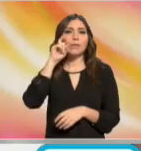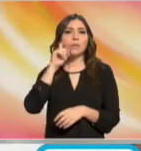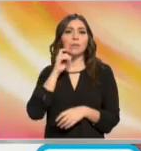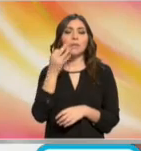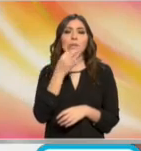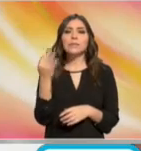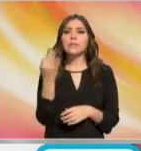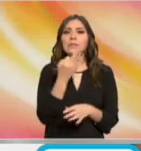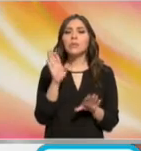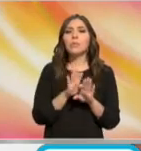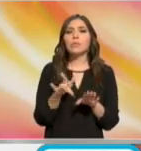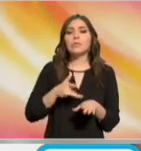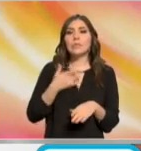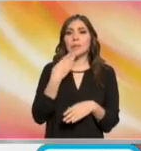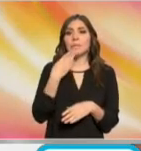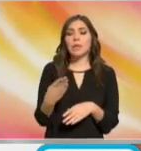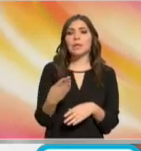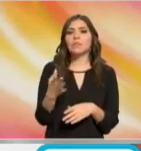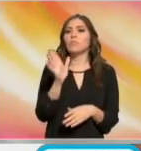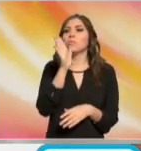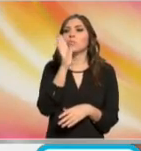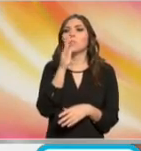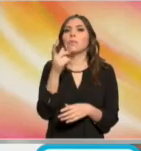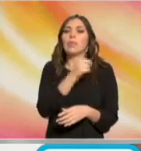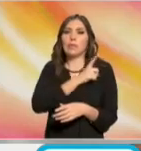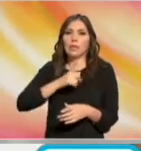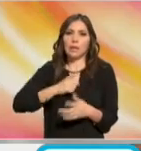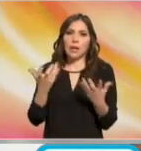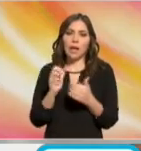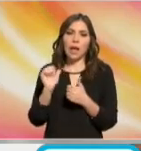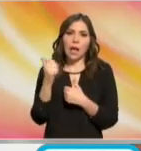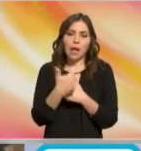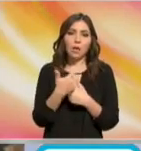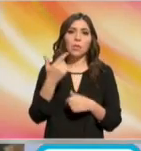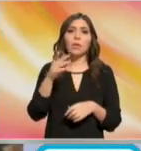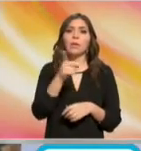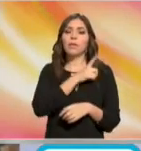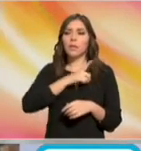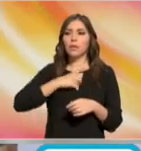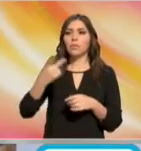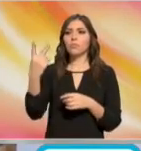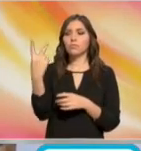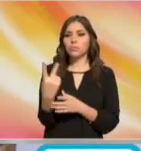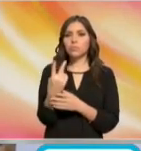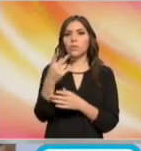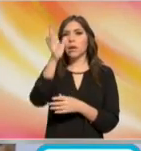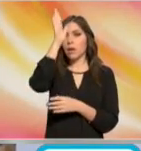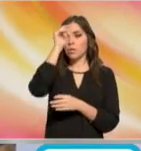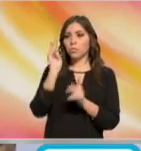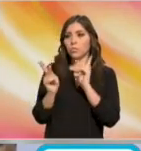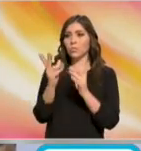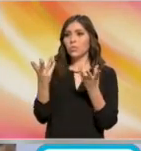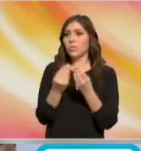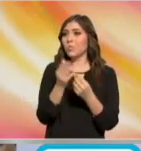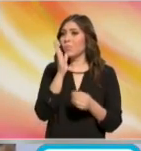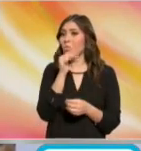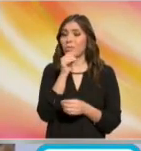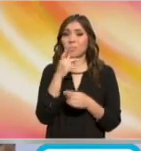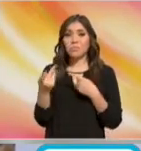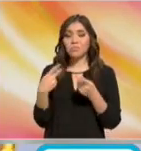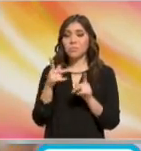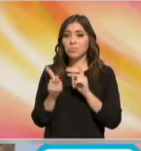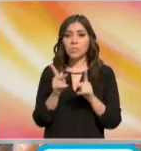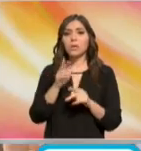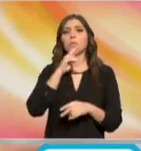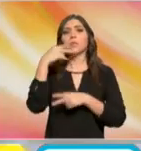algo que hacer. Algo pasa. No lo podemos en este momento ponernos de acuerdo juntos. Vamos a una terapia sexual. Vamos a ver si en el fondo